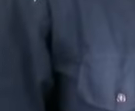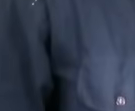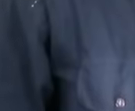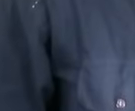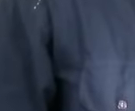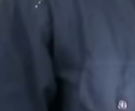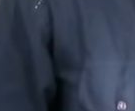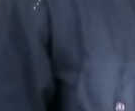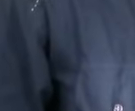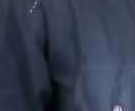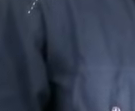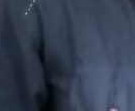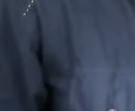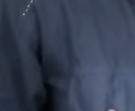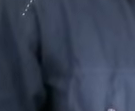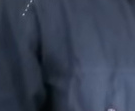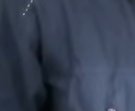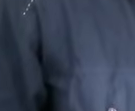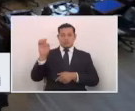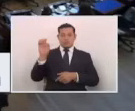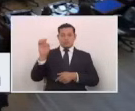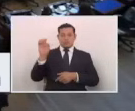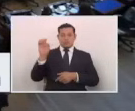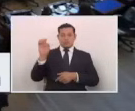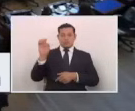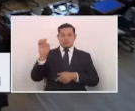a ver la respuesta para esta maestra.